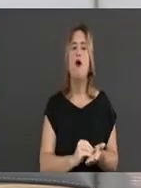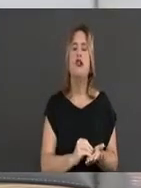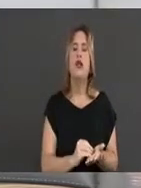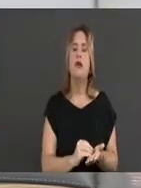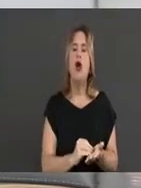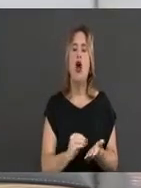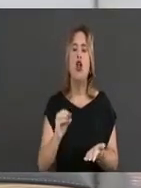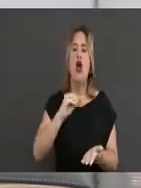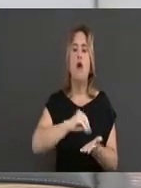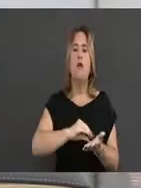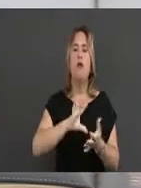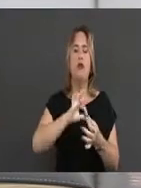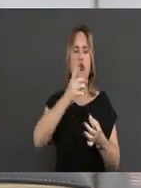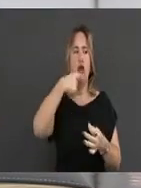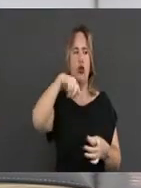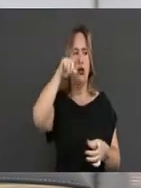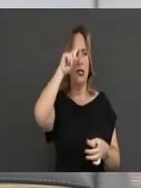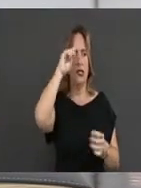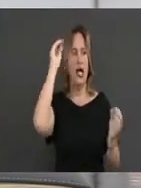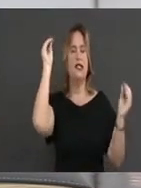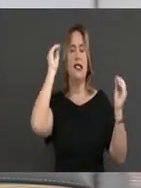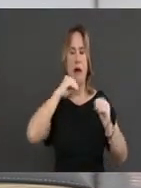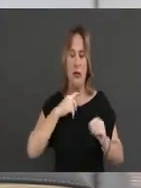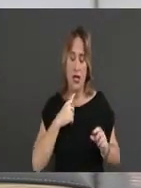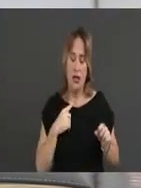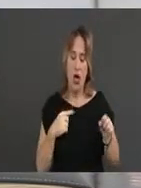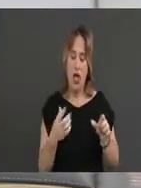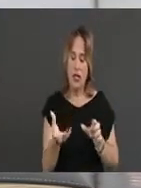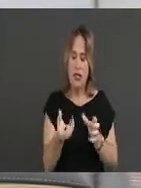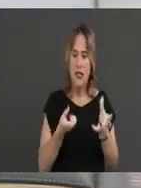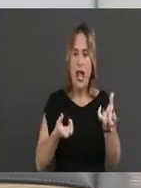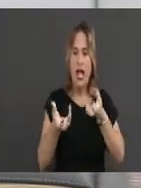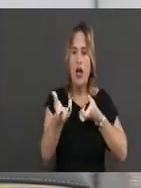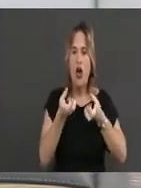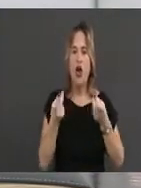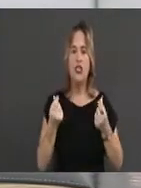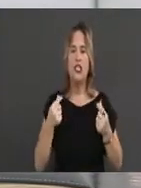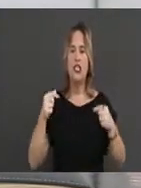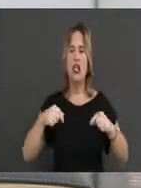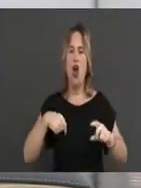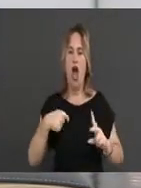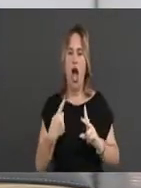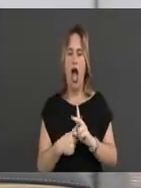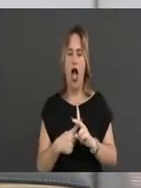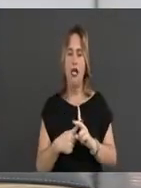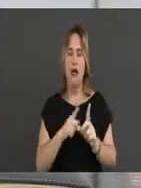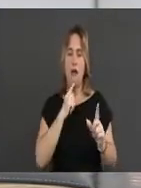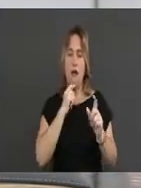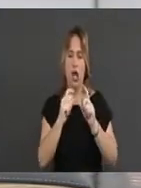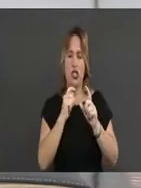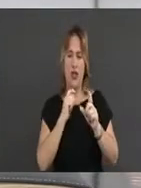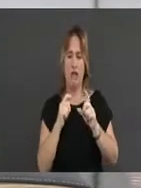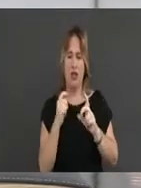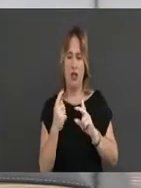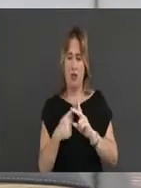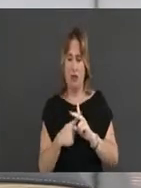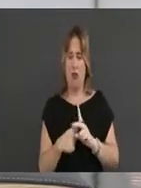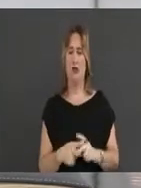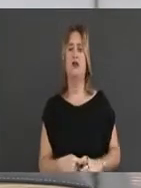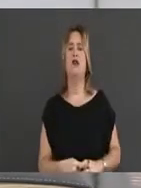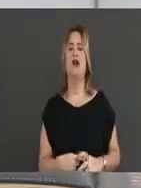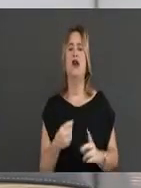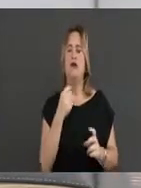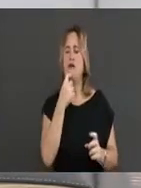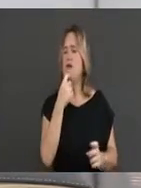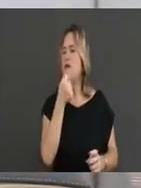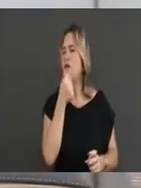incorporando los puntos de gas, teniendo en cuenta que estos son establecimientos que ya hoy tienen QR, tanto por en zona como por el transfer móvil, y